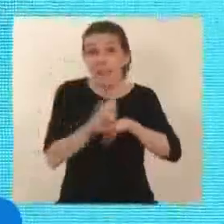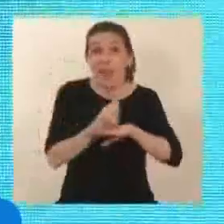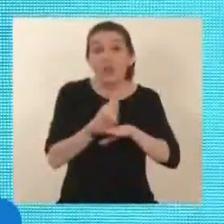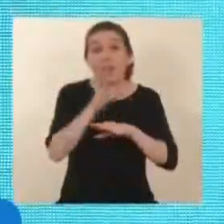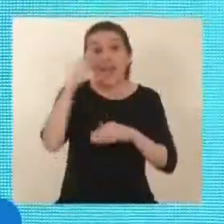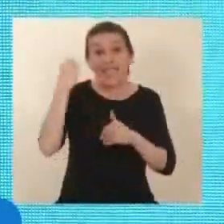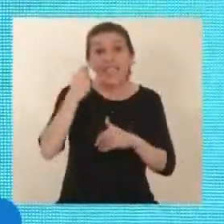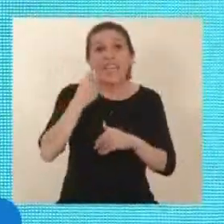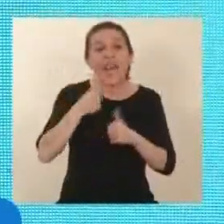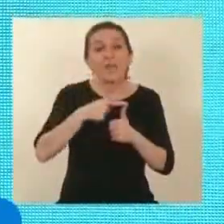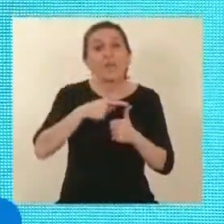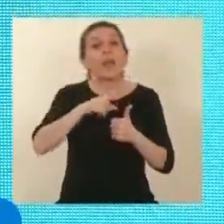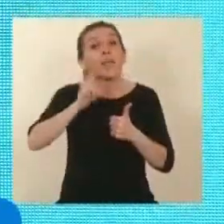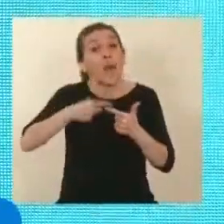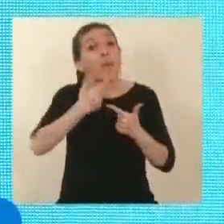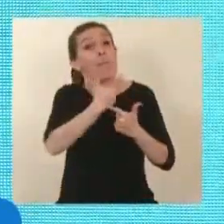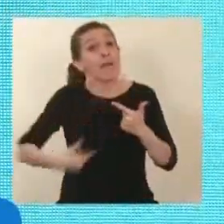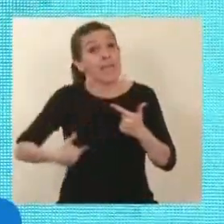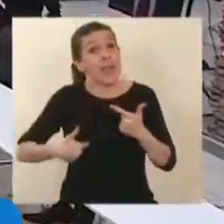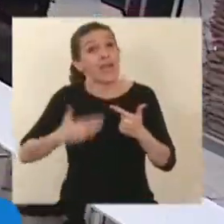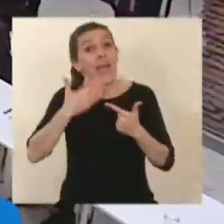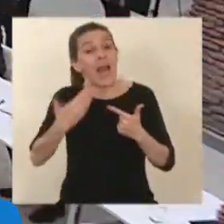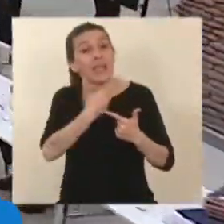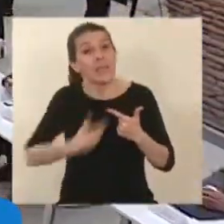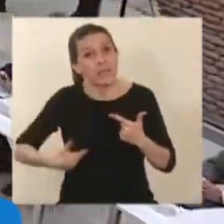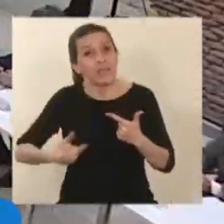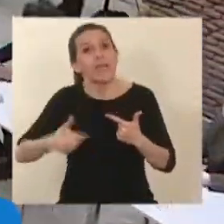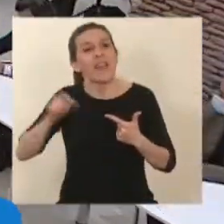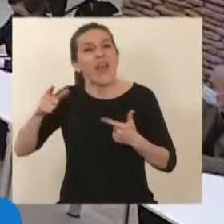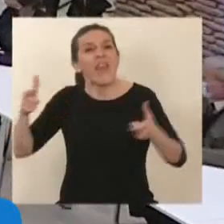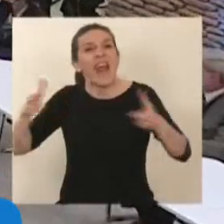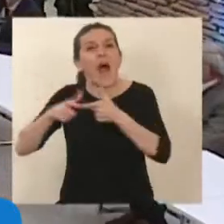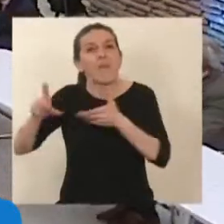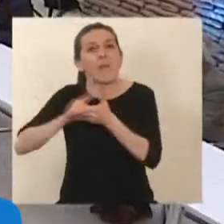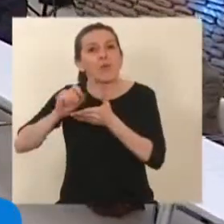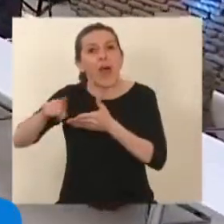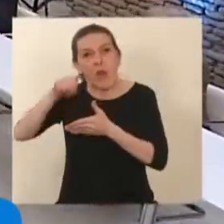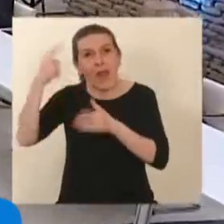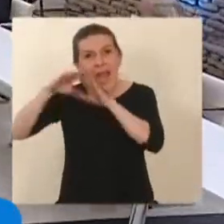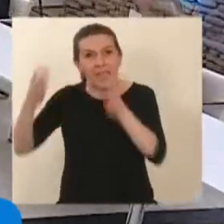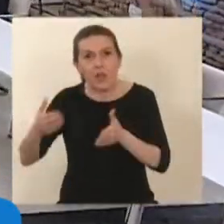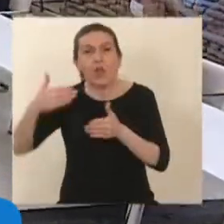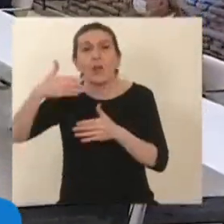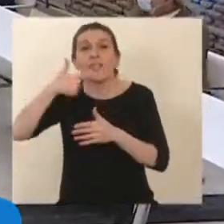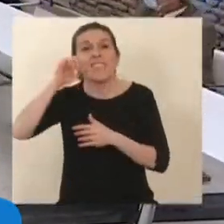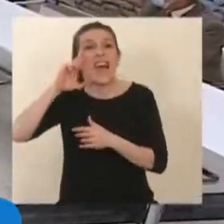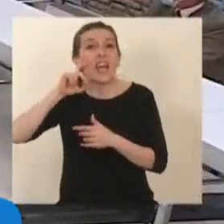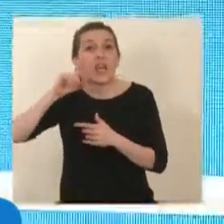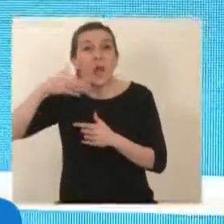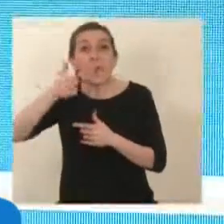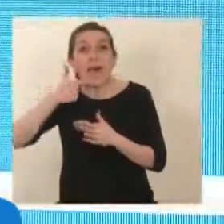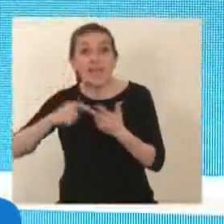Cristina Fernández de Kirchner, del señor presidente de la Honorable Cámara de Diputados de la Nación, Sergio Massa,